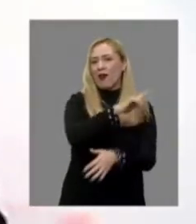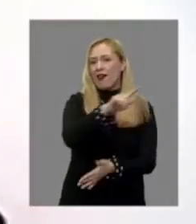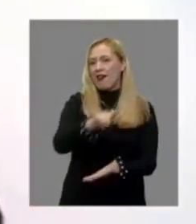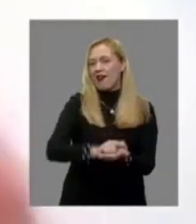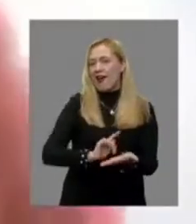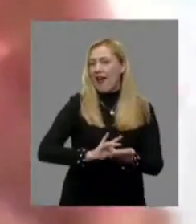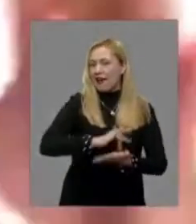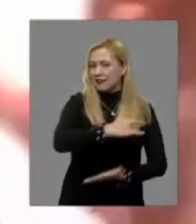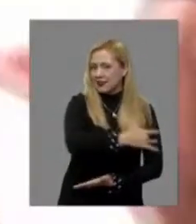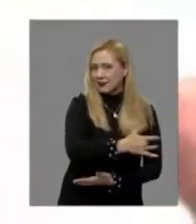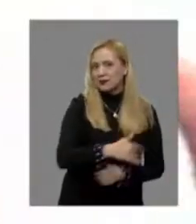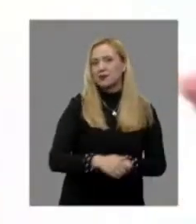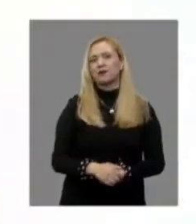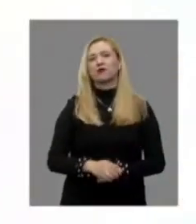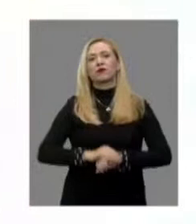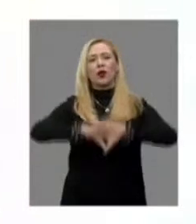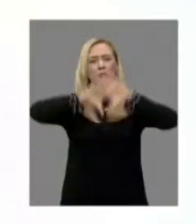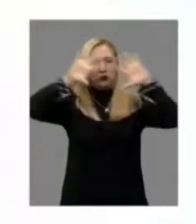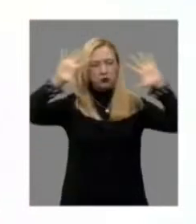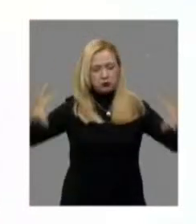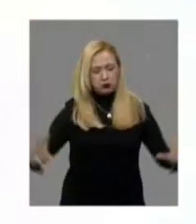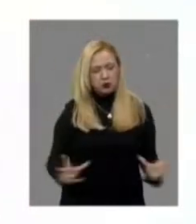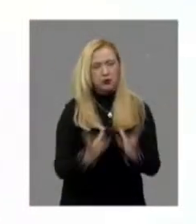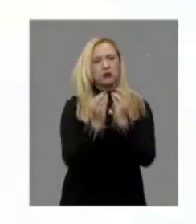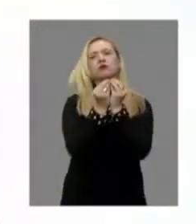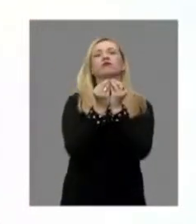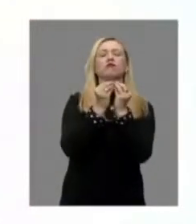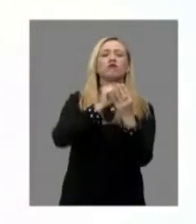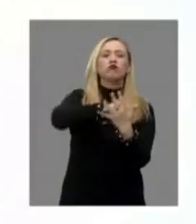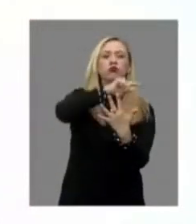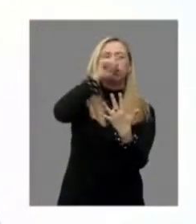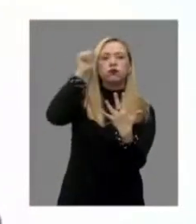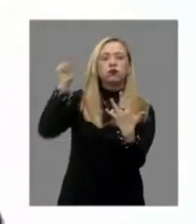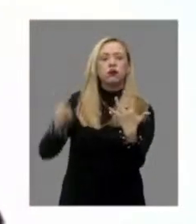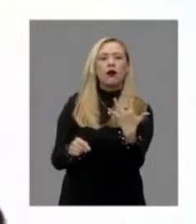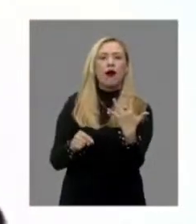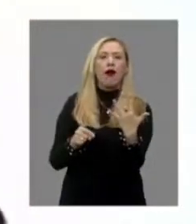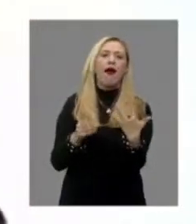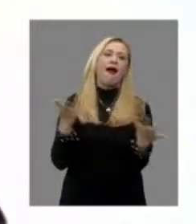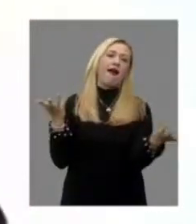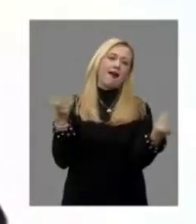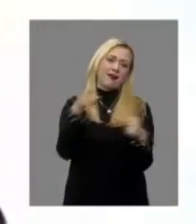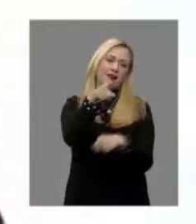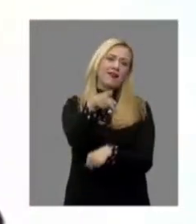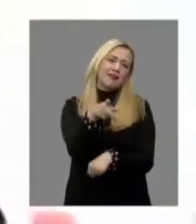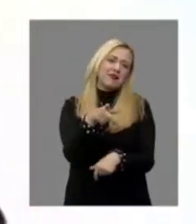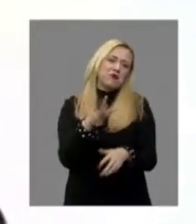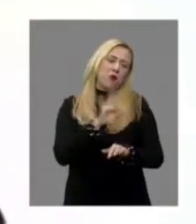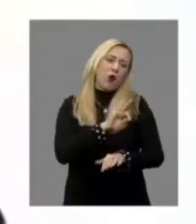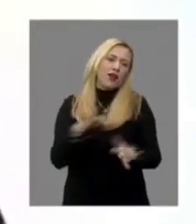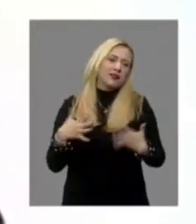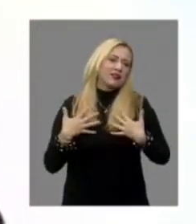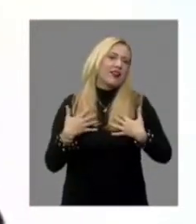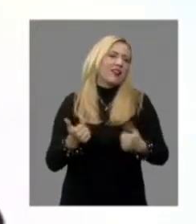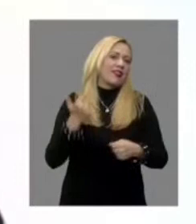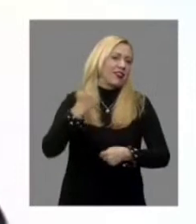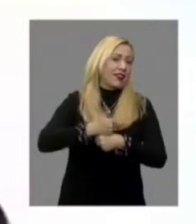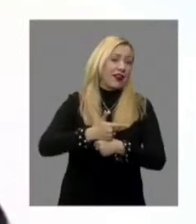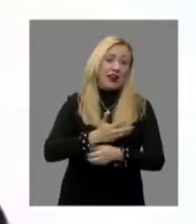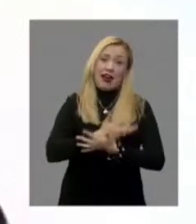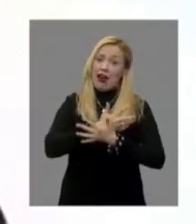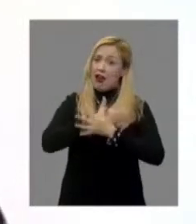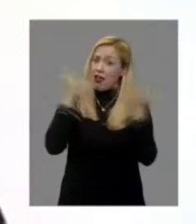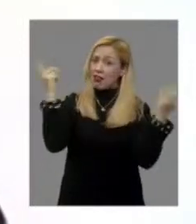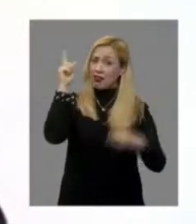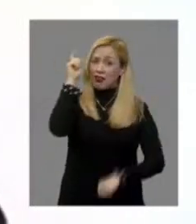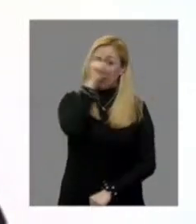que, grosso modo, si sumamos todos estos componentes, pues entenderás los retos enormes